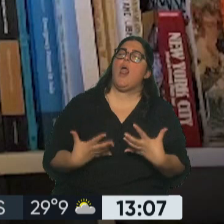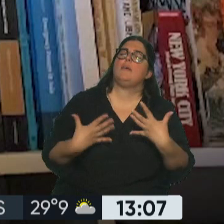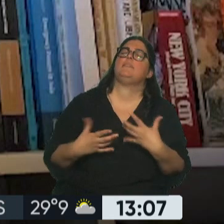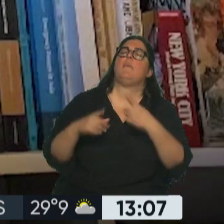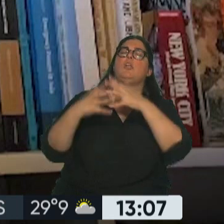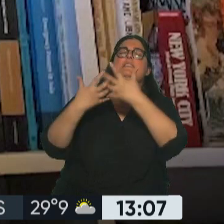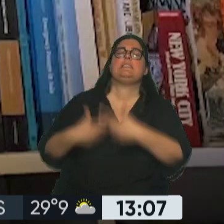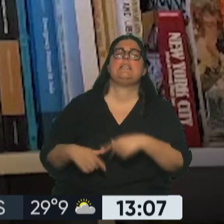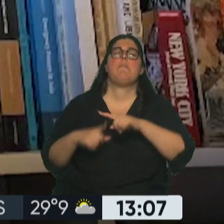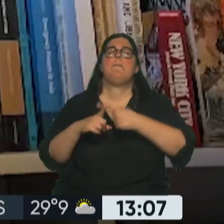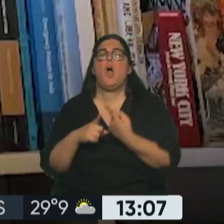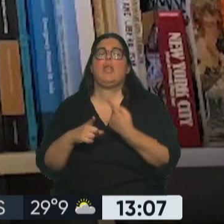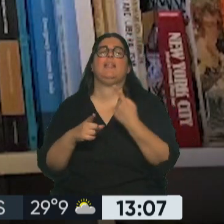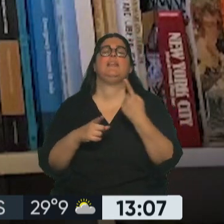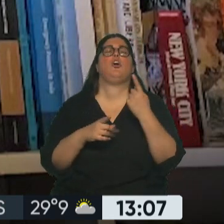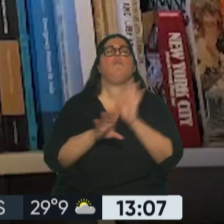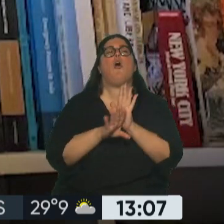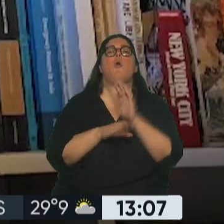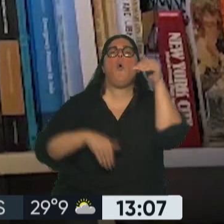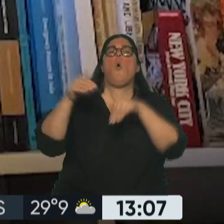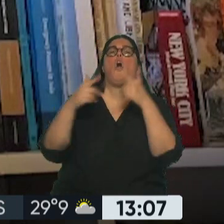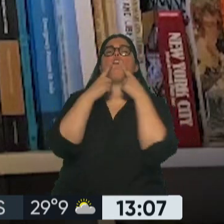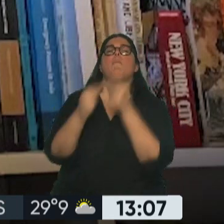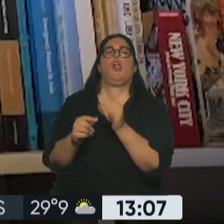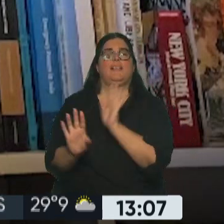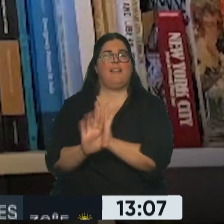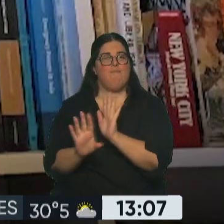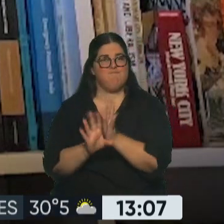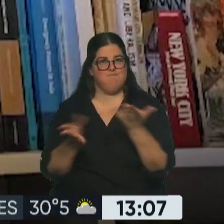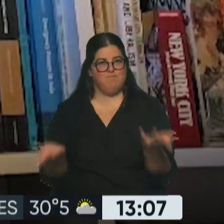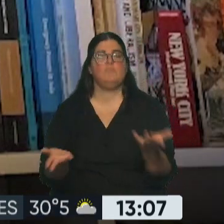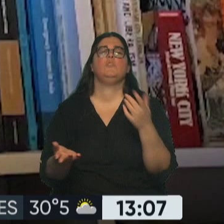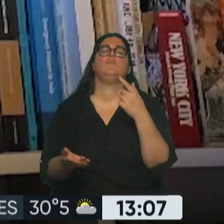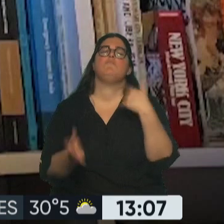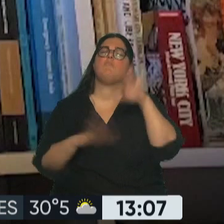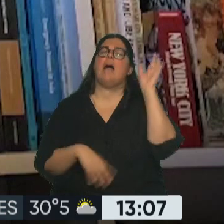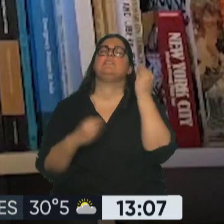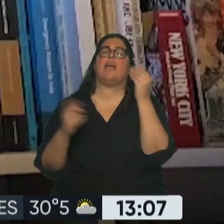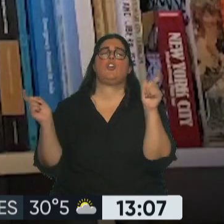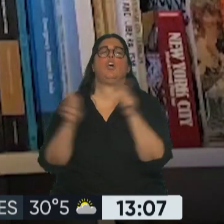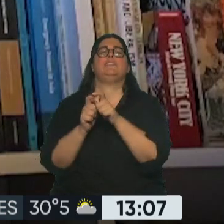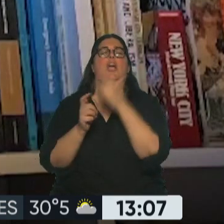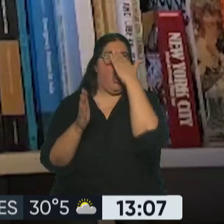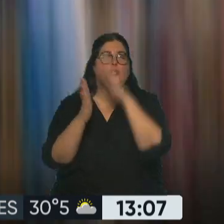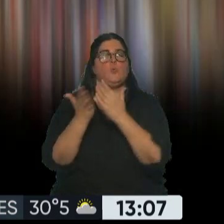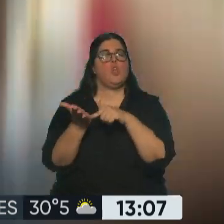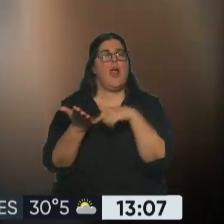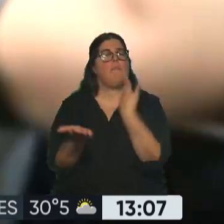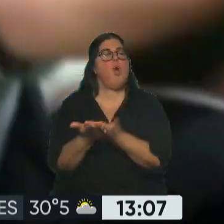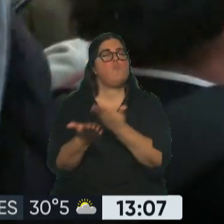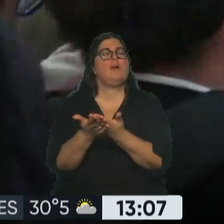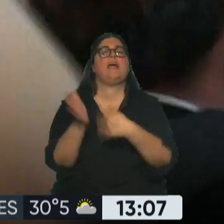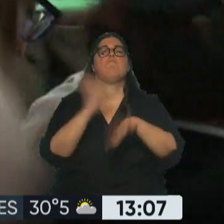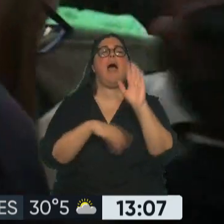este voto de protesta, pero sobre todo pienso que la propuesta del Consejo Constitucional quedó demasiado a la derecha del electorado.